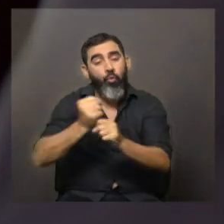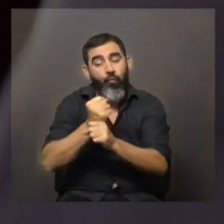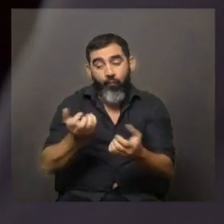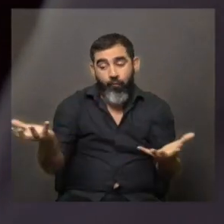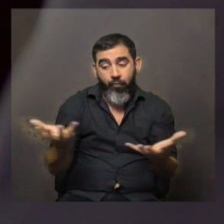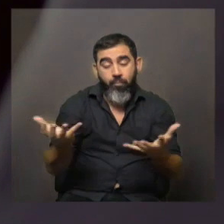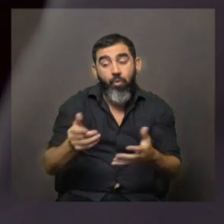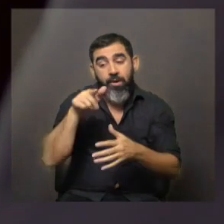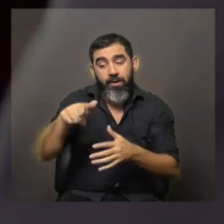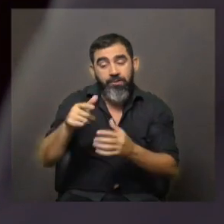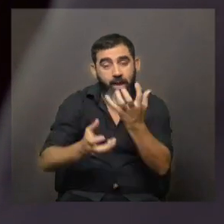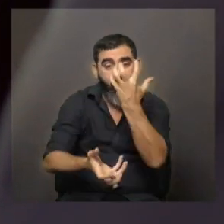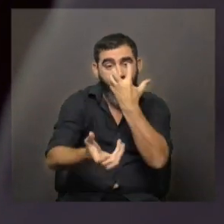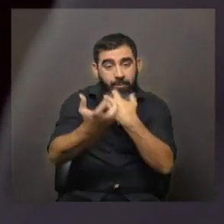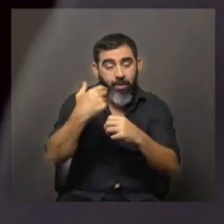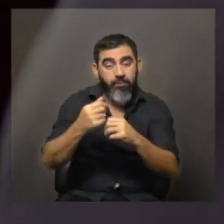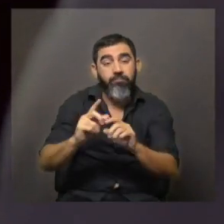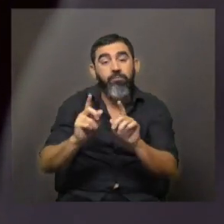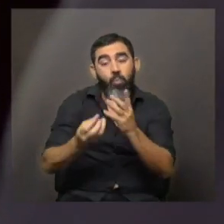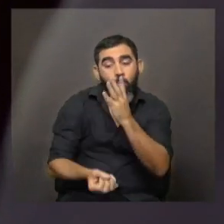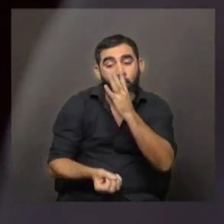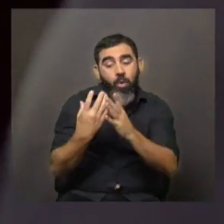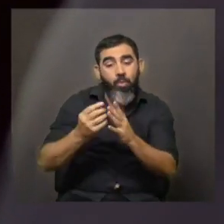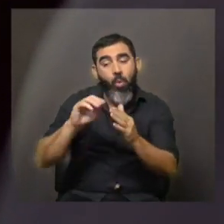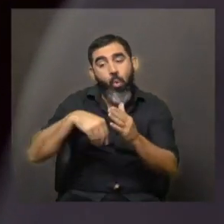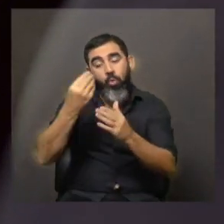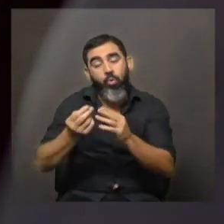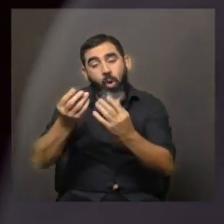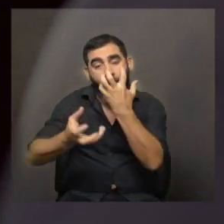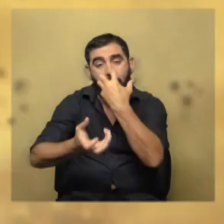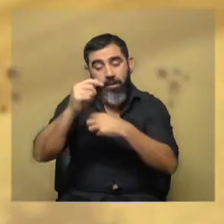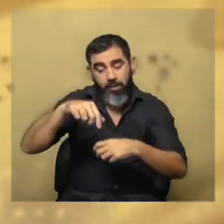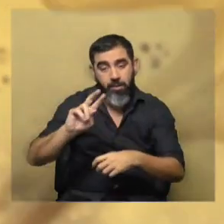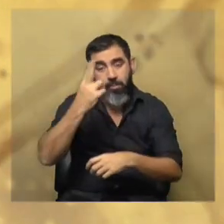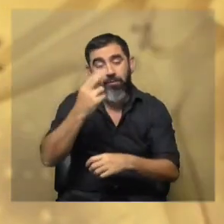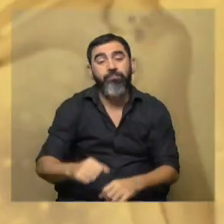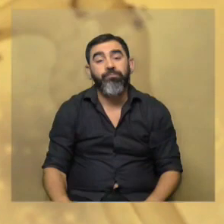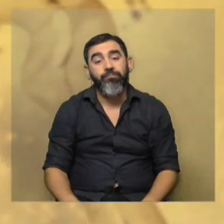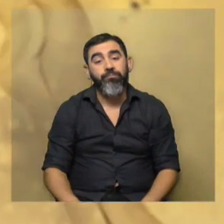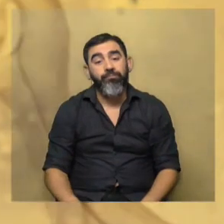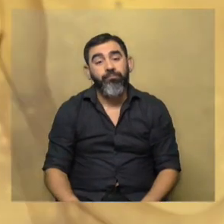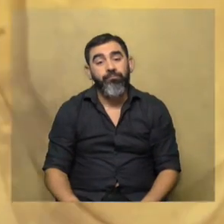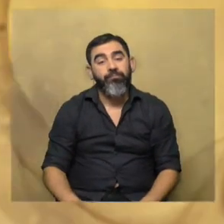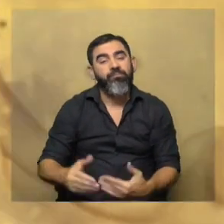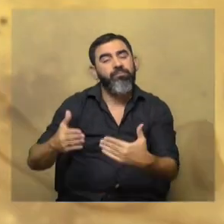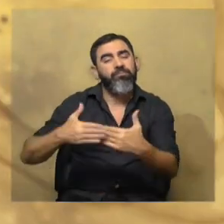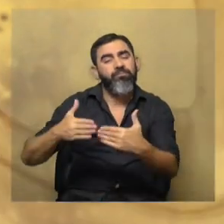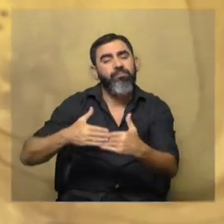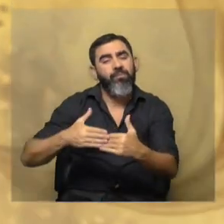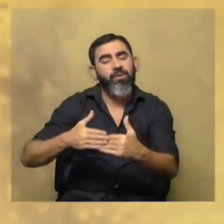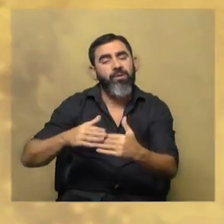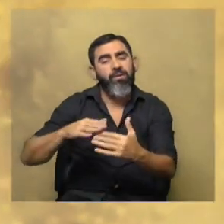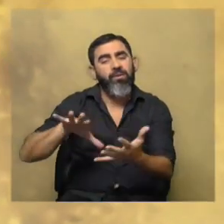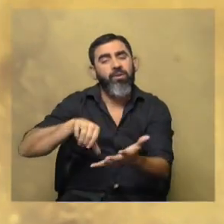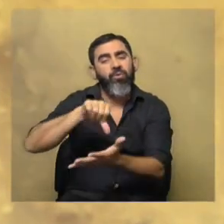que se trataba de este género, sumando así un nuevo notroterio para Uruguay. El vizcaíno, ubicado cerca de la localidad